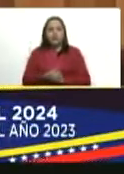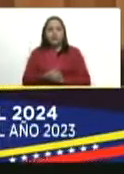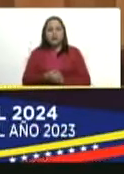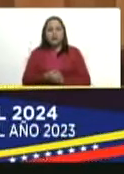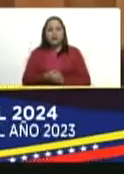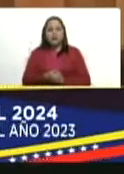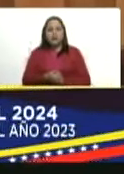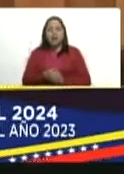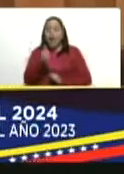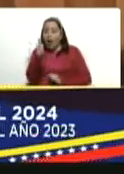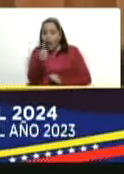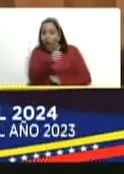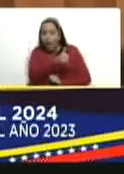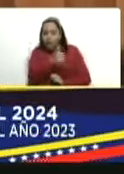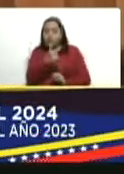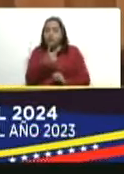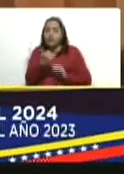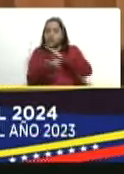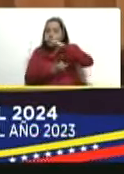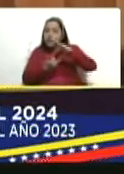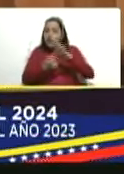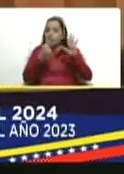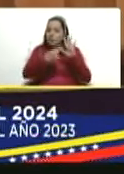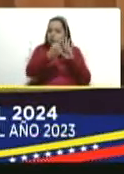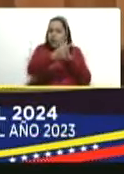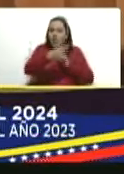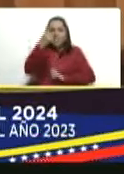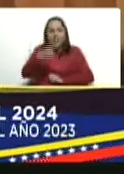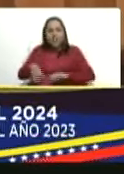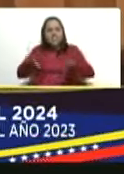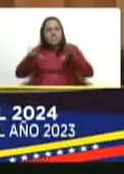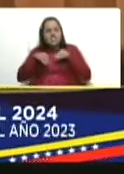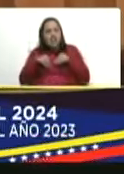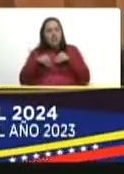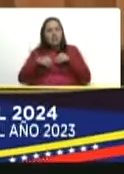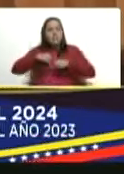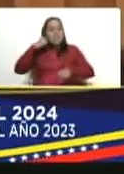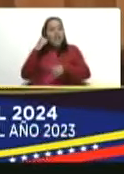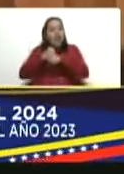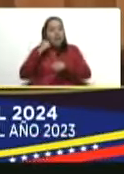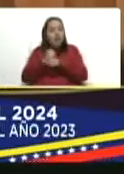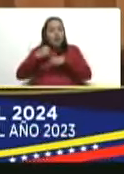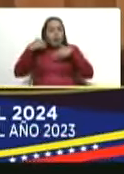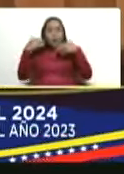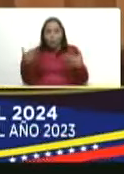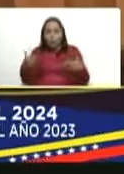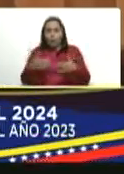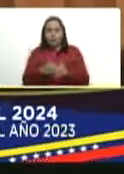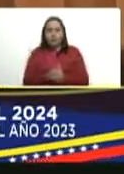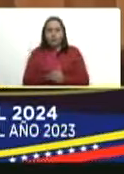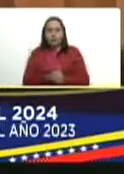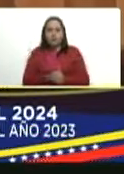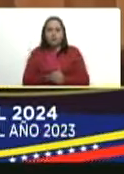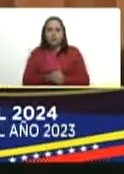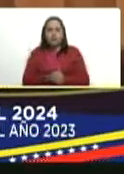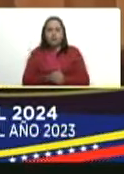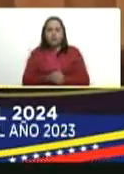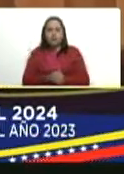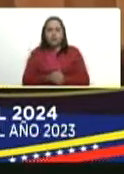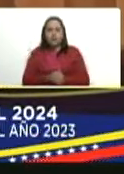Cada poder debe asumir las grandes tareas, como decía